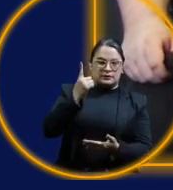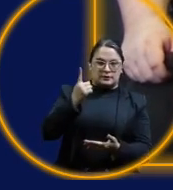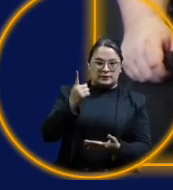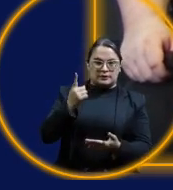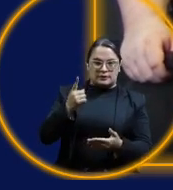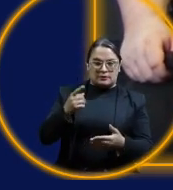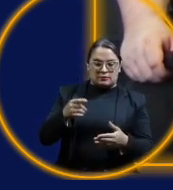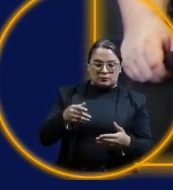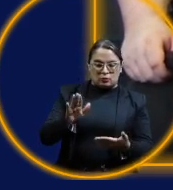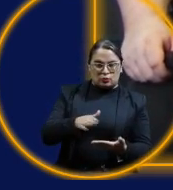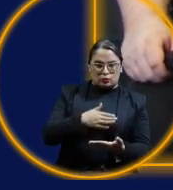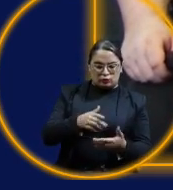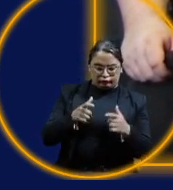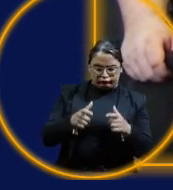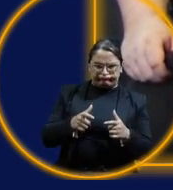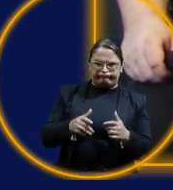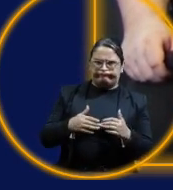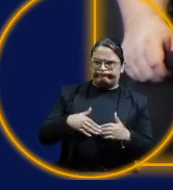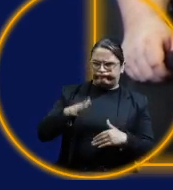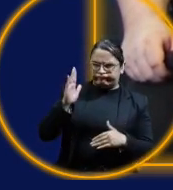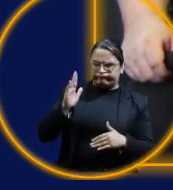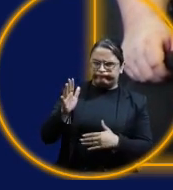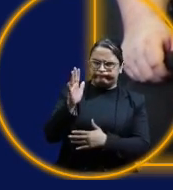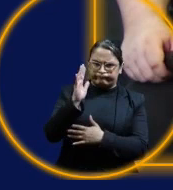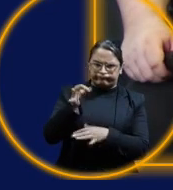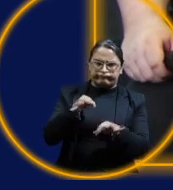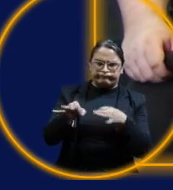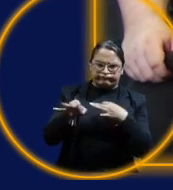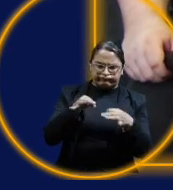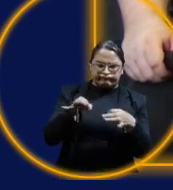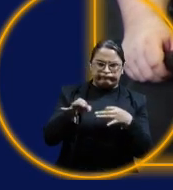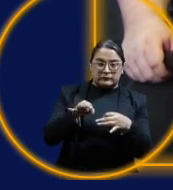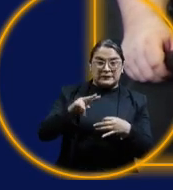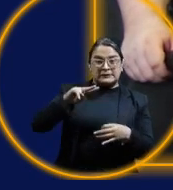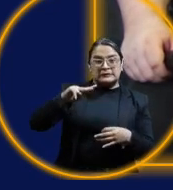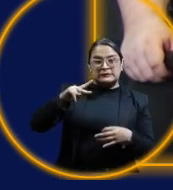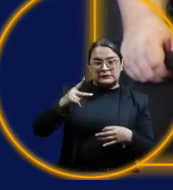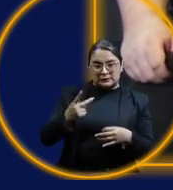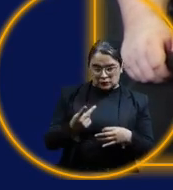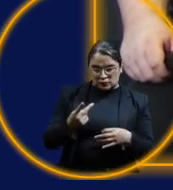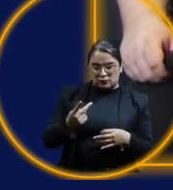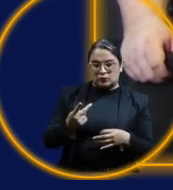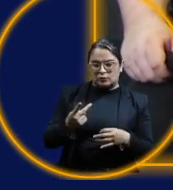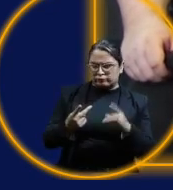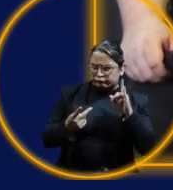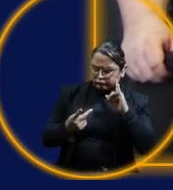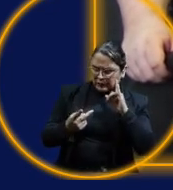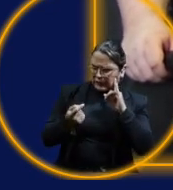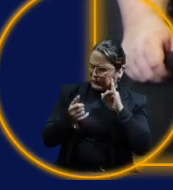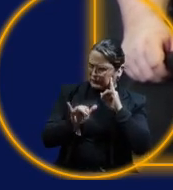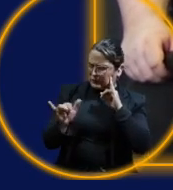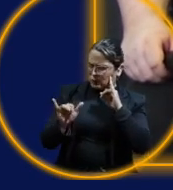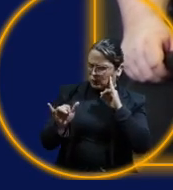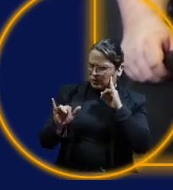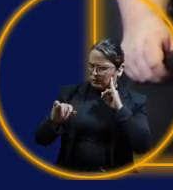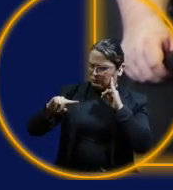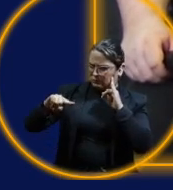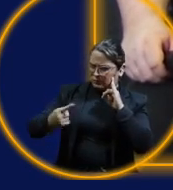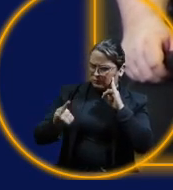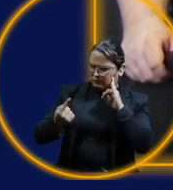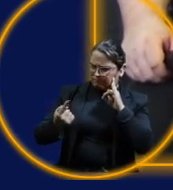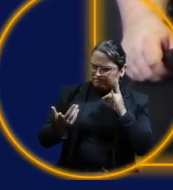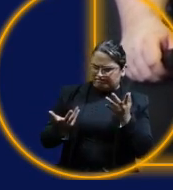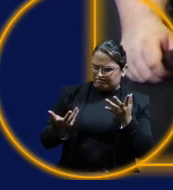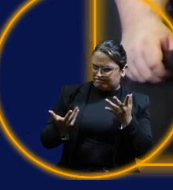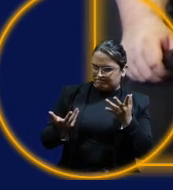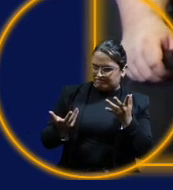gigantesco estaba recibiendo exposición y vista por esto y cuando sacó el segundo risco que sonaba como el primero no